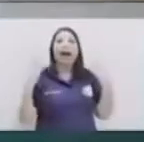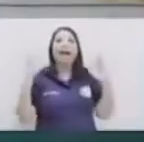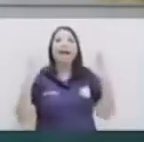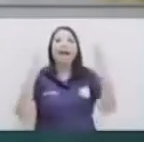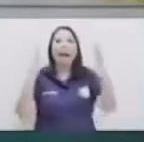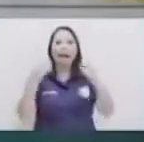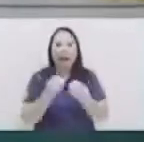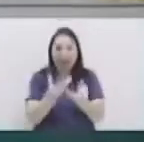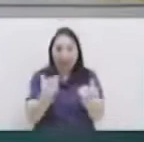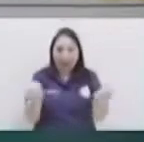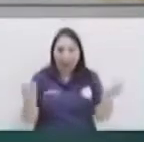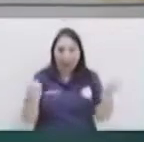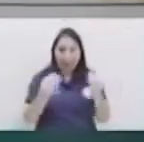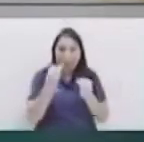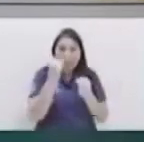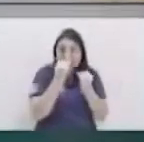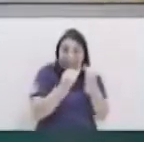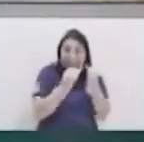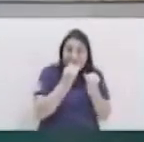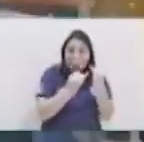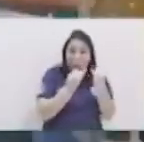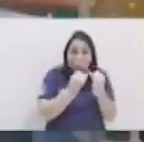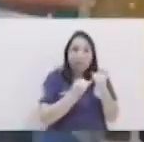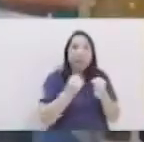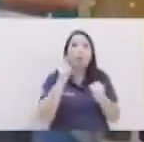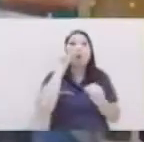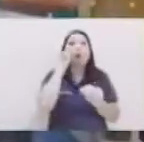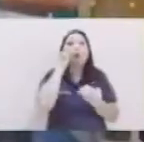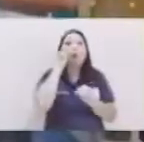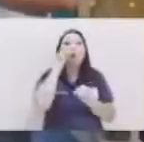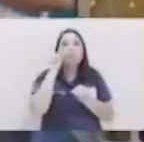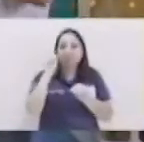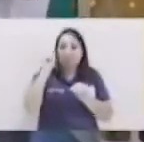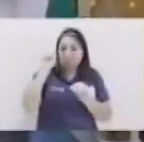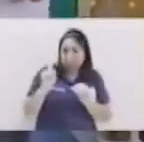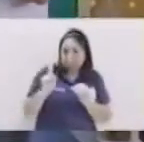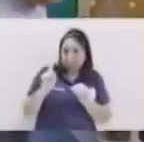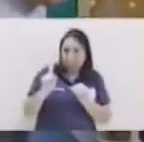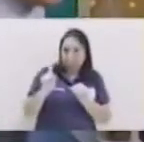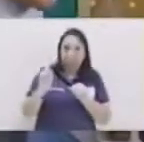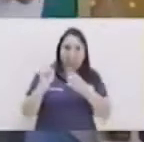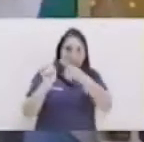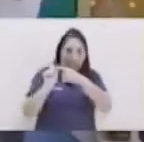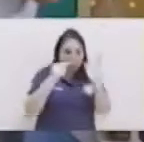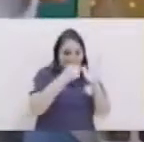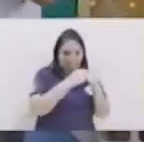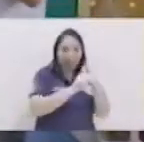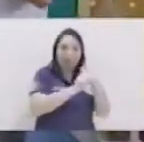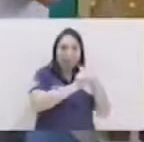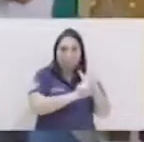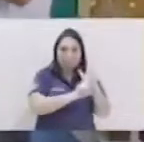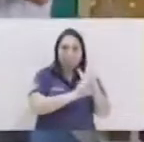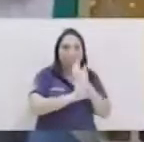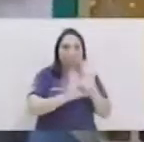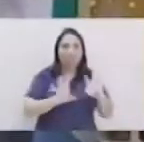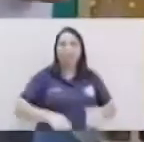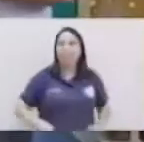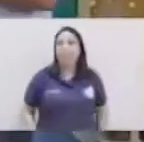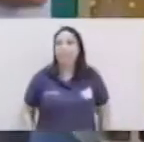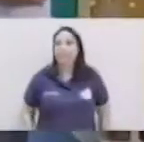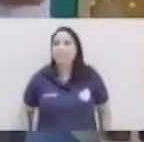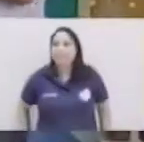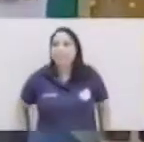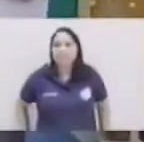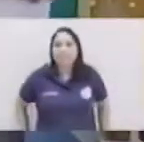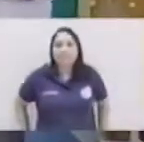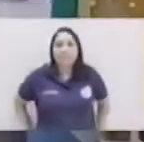casita y de último dejamos al campesino que va en la lancha. Ok. Sí, pues empezamos por lo que está al fondo y terminamos con lo que está en primer plano, por